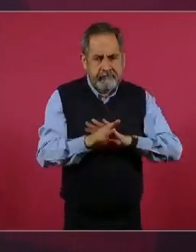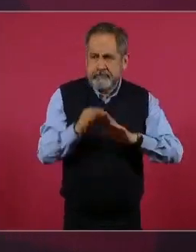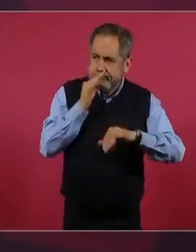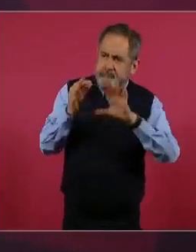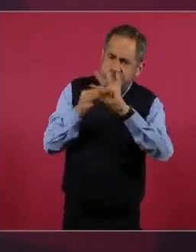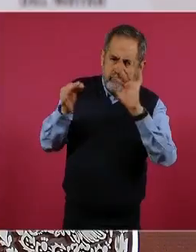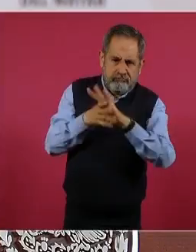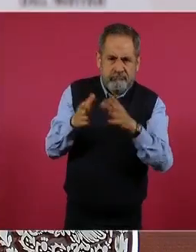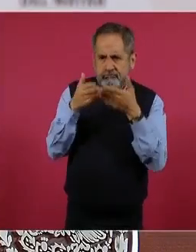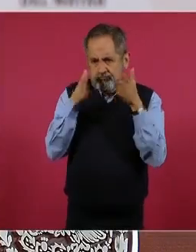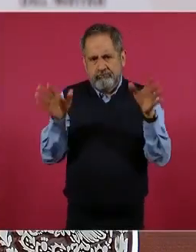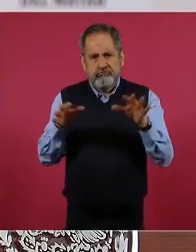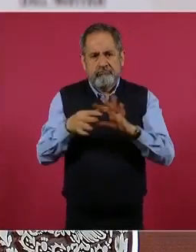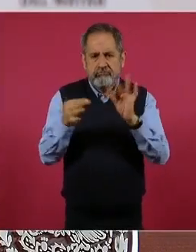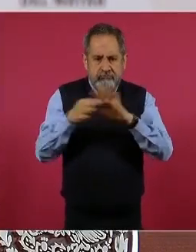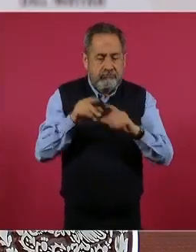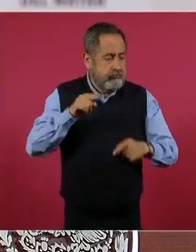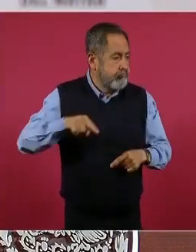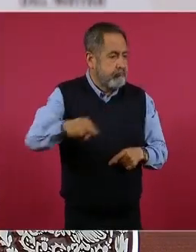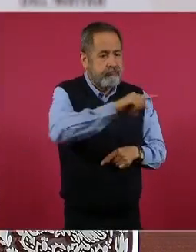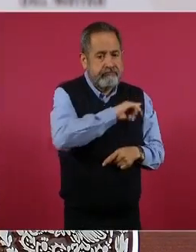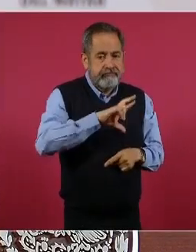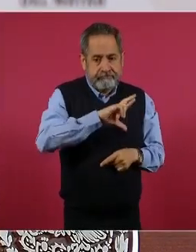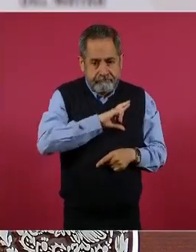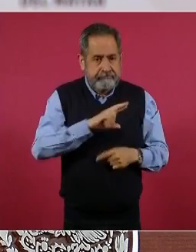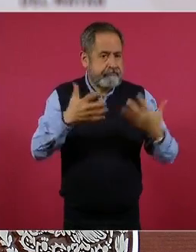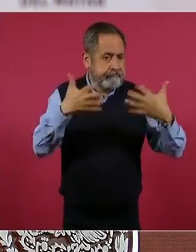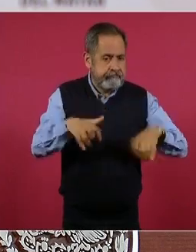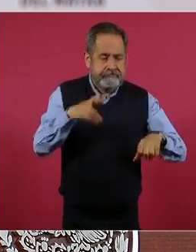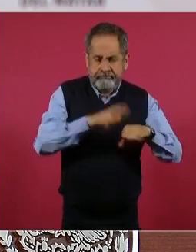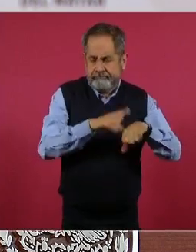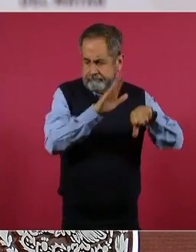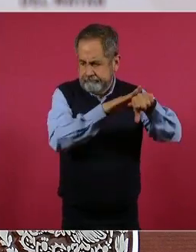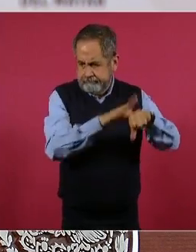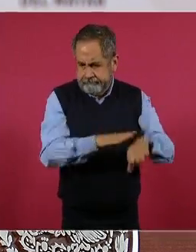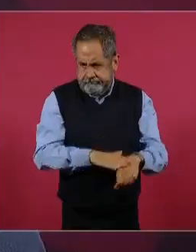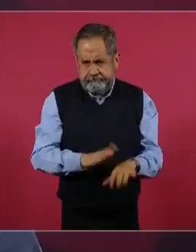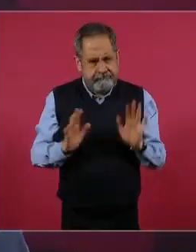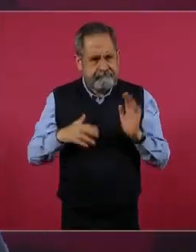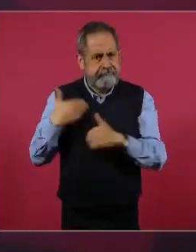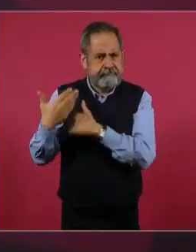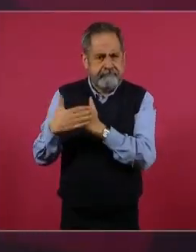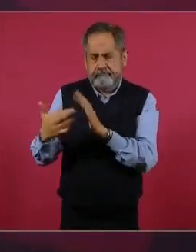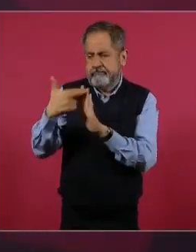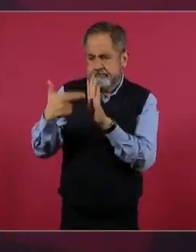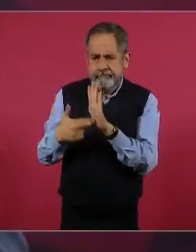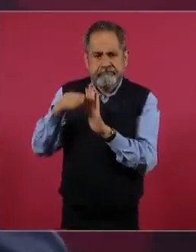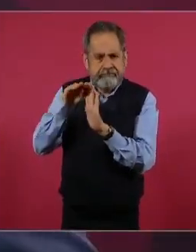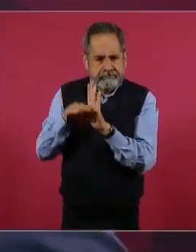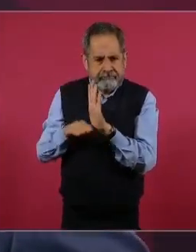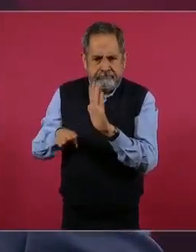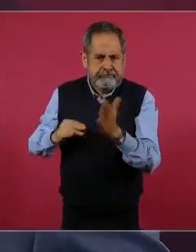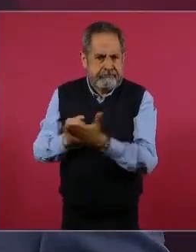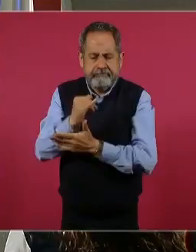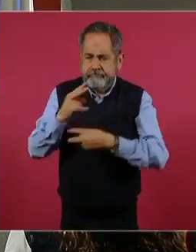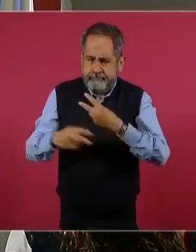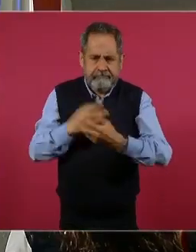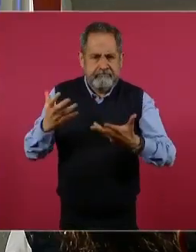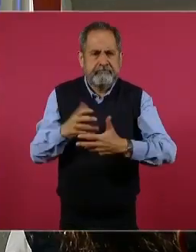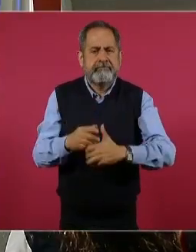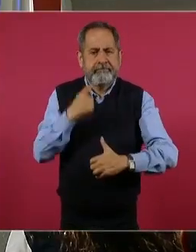manera pública y privada a las empresas involucradas sobre las medidas regulatorias que se tomarían.